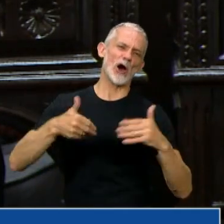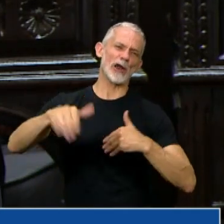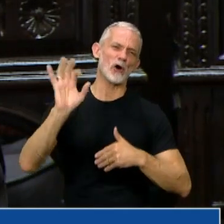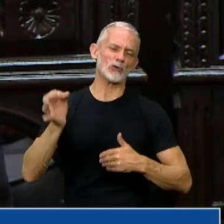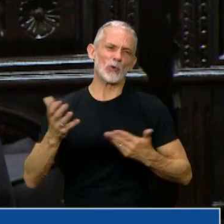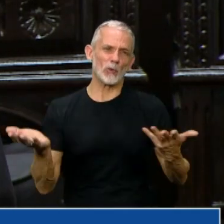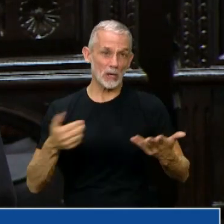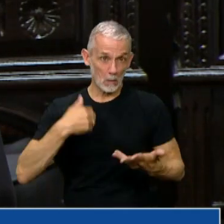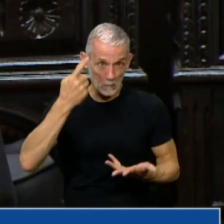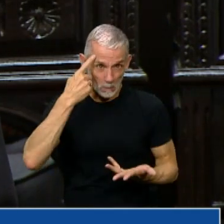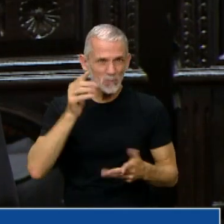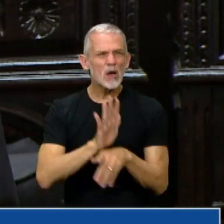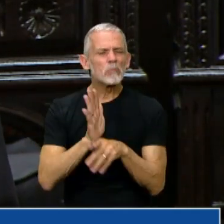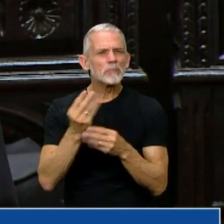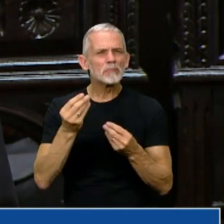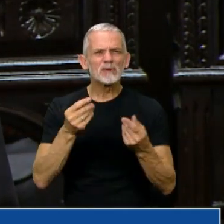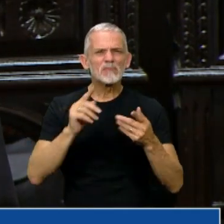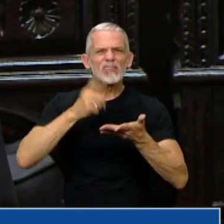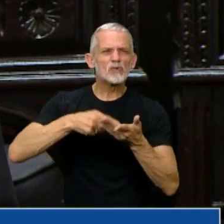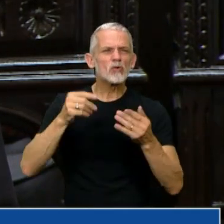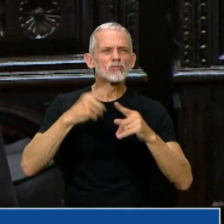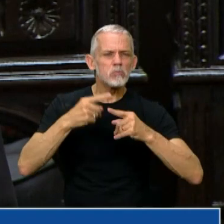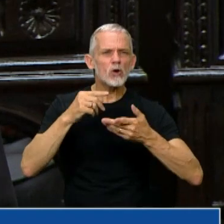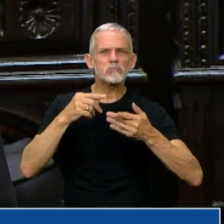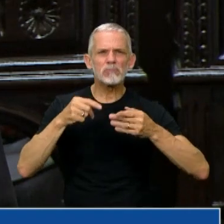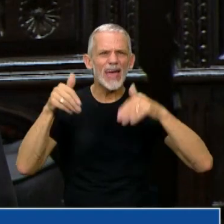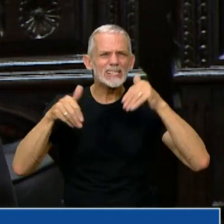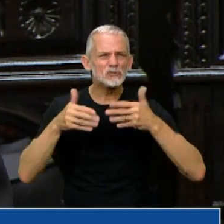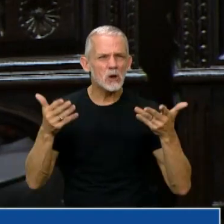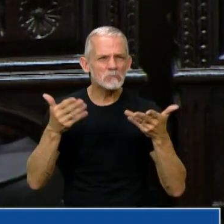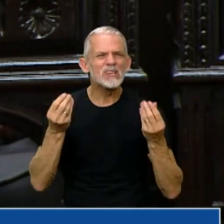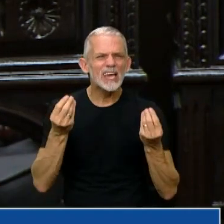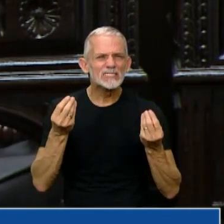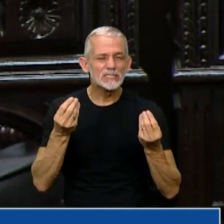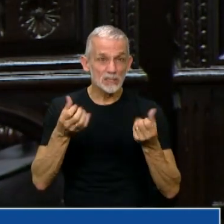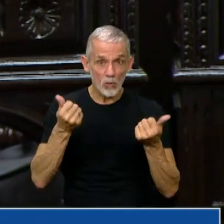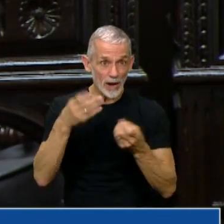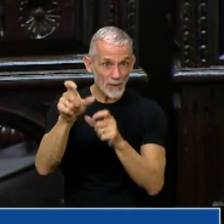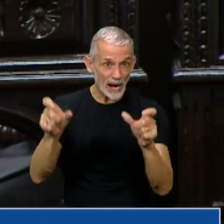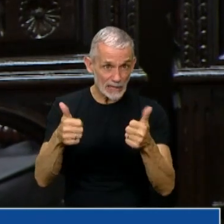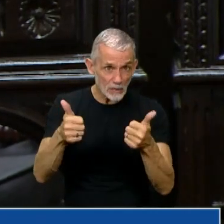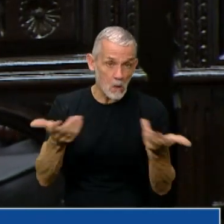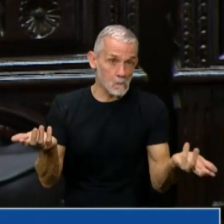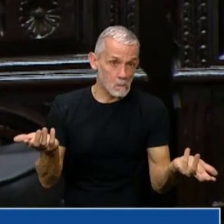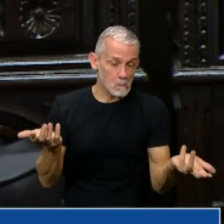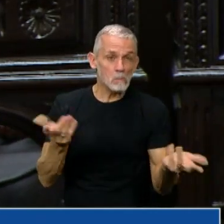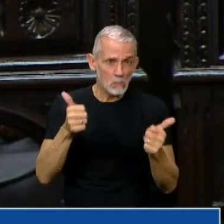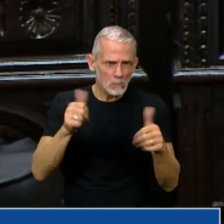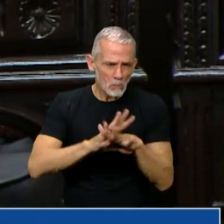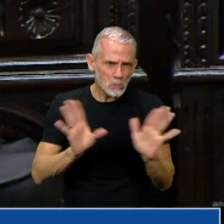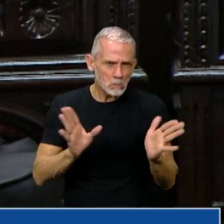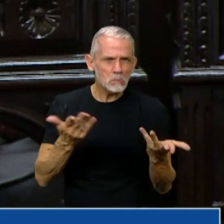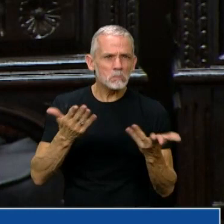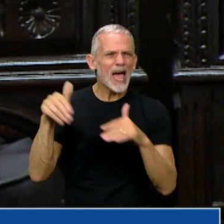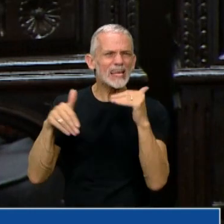Y yo me pregunto, ¿qué quiere decir que es una medida electoralista? ¿Que es buena para la gente? En buena hora.